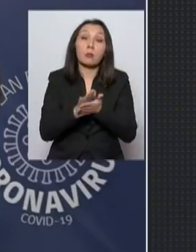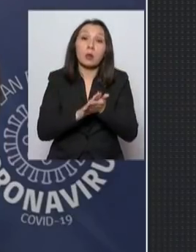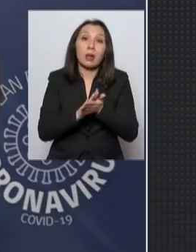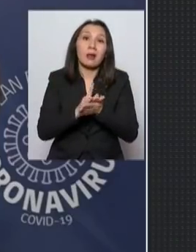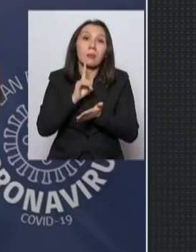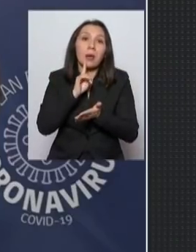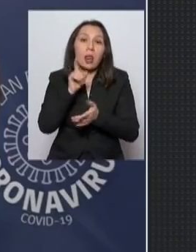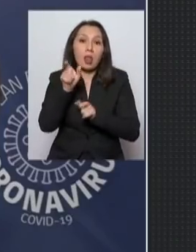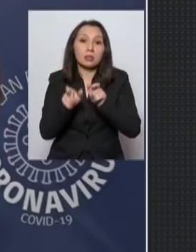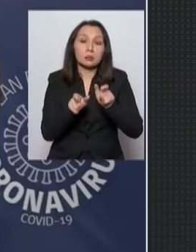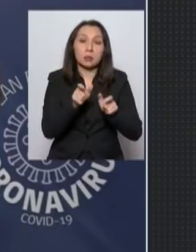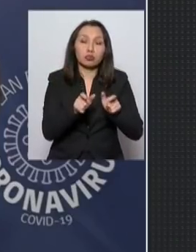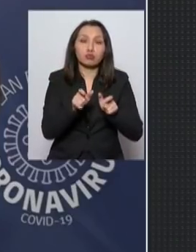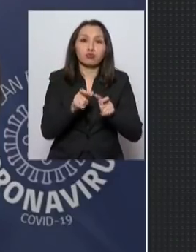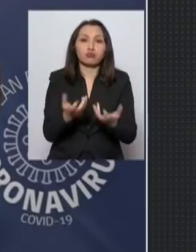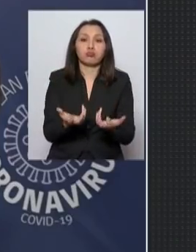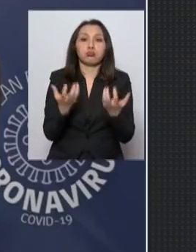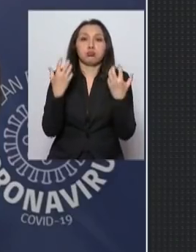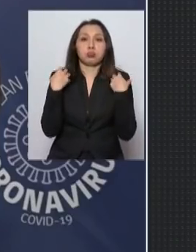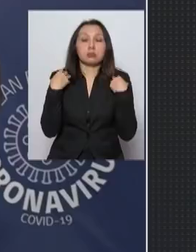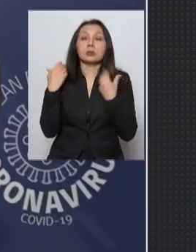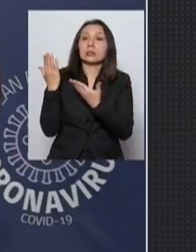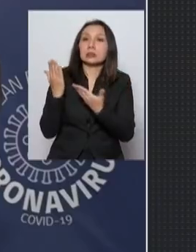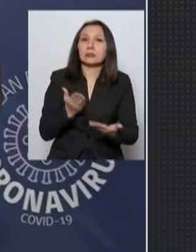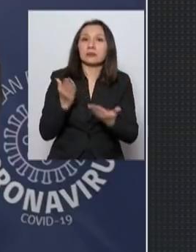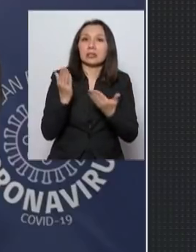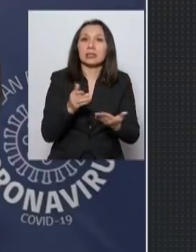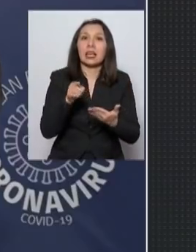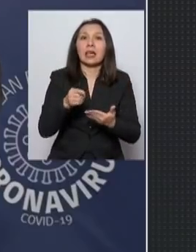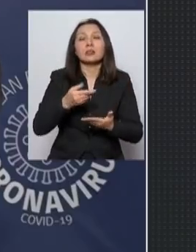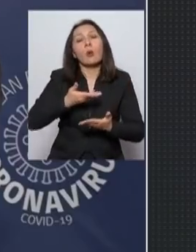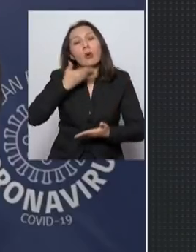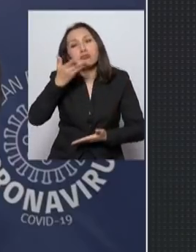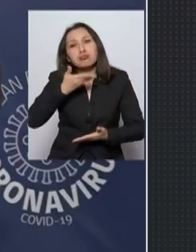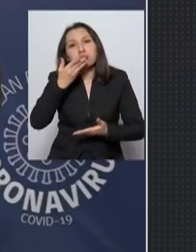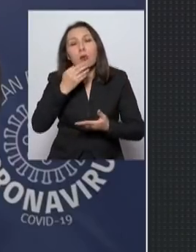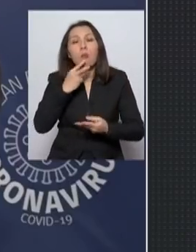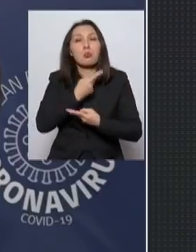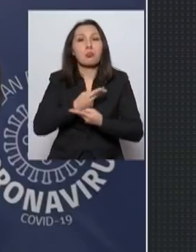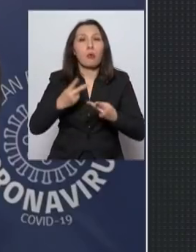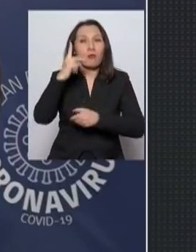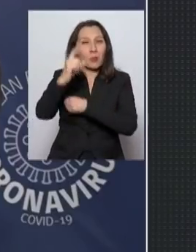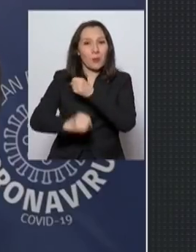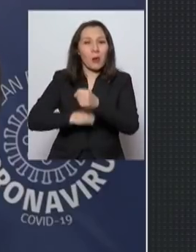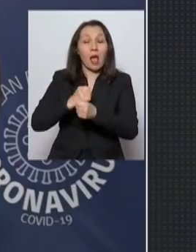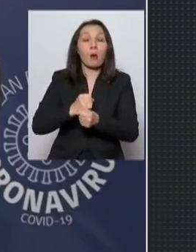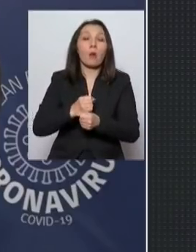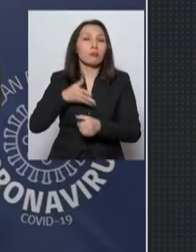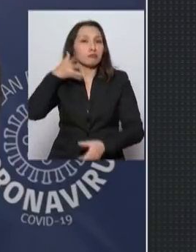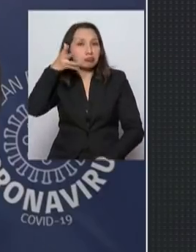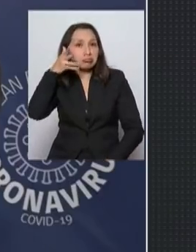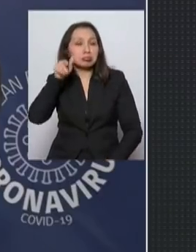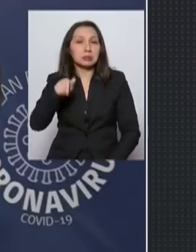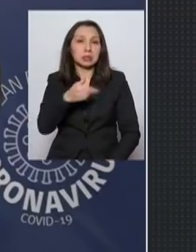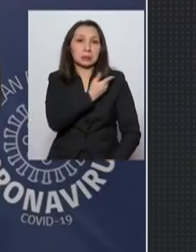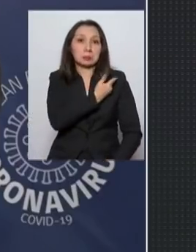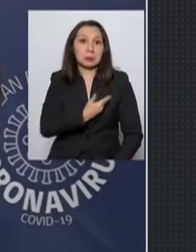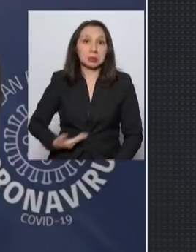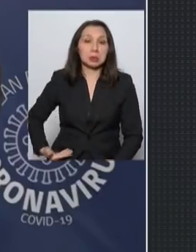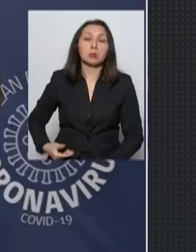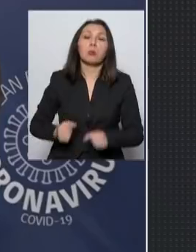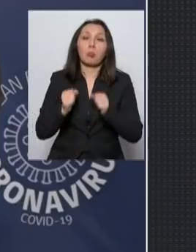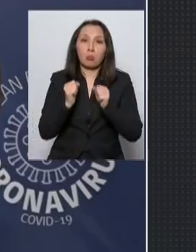quienes están a cargo de invitar a esta cuenta pública a la exposición del presidente tomen